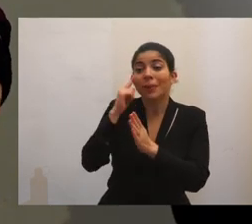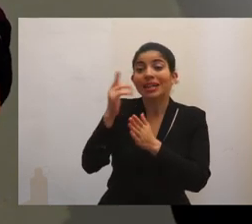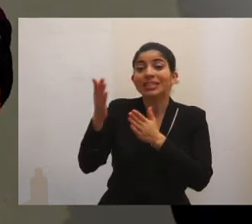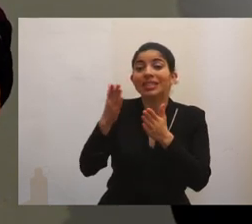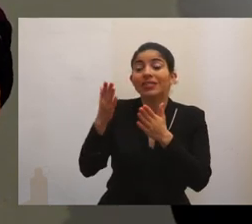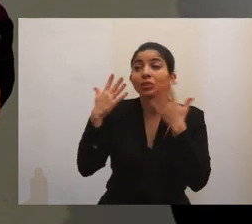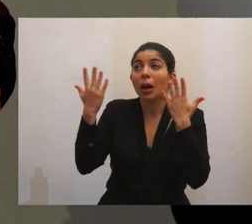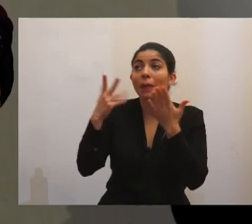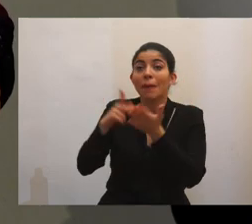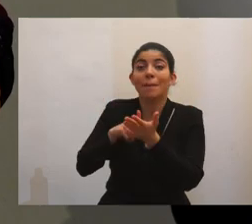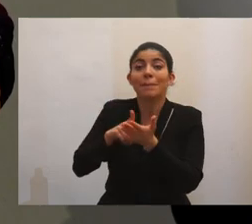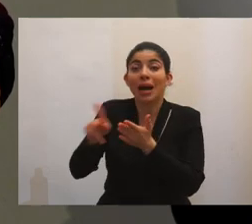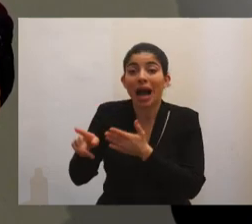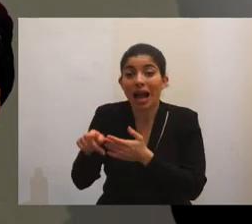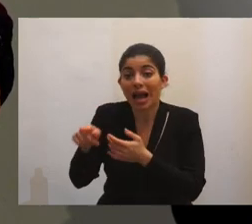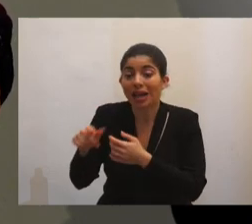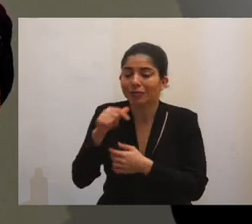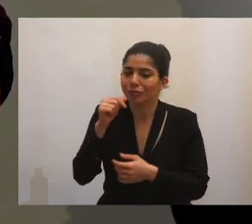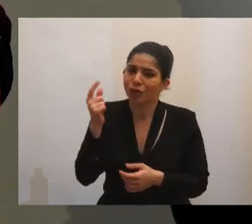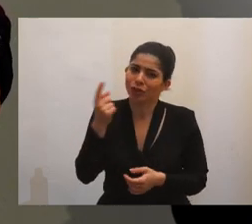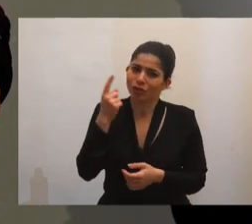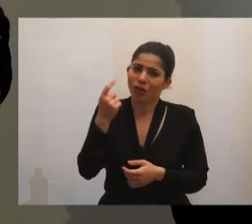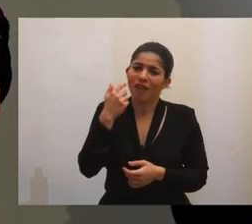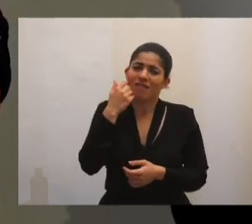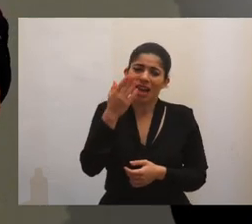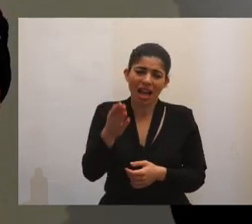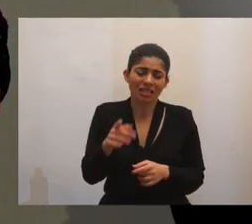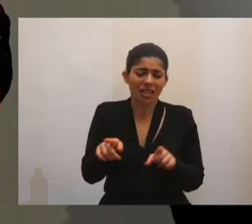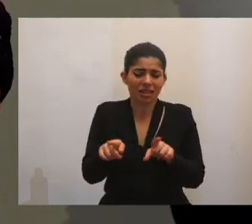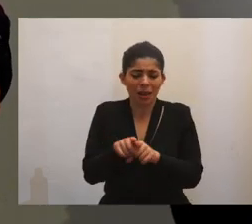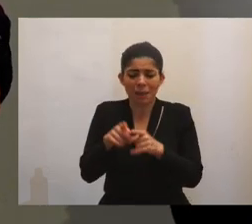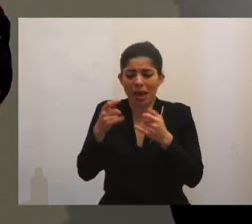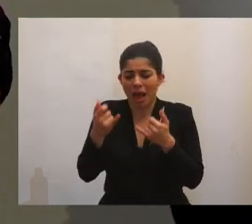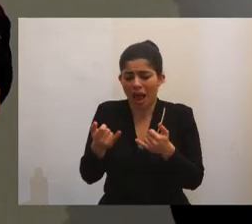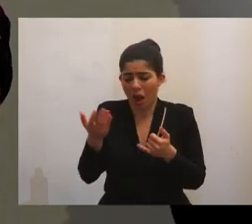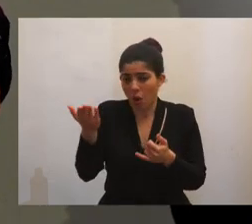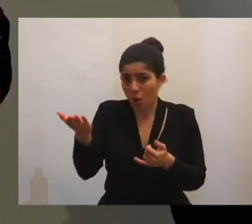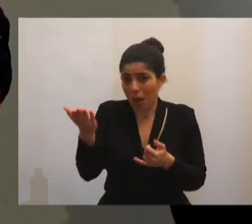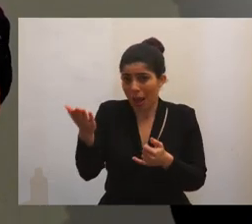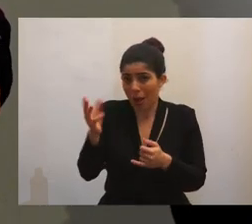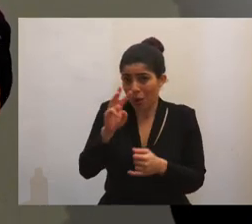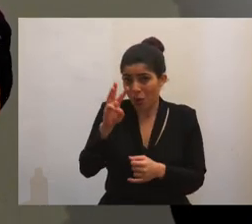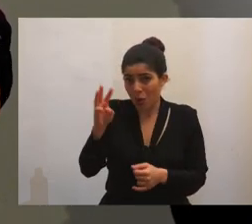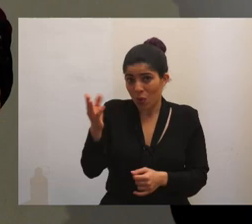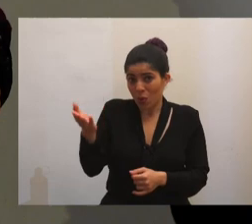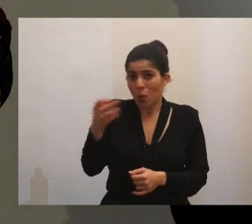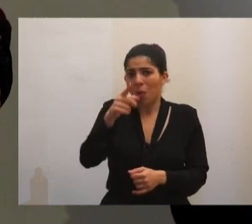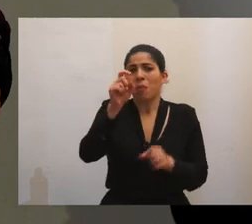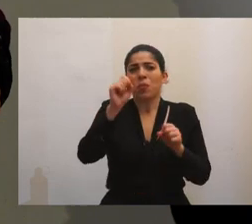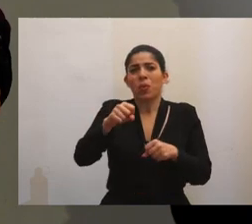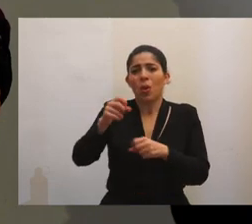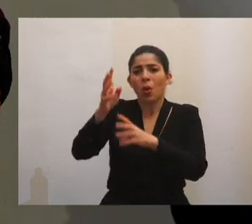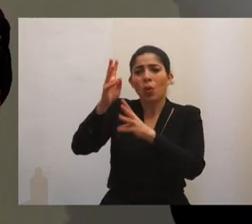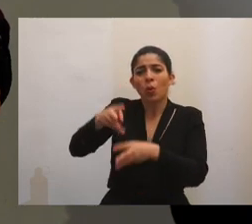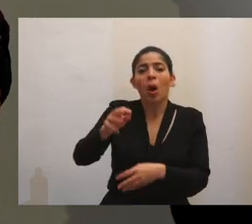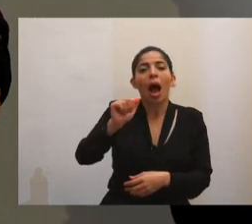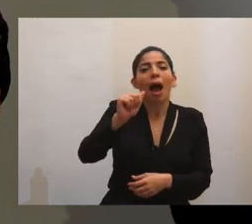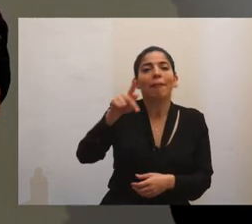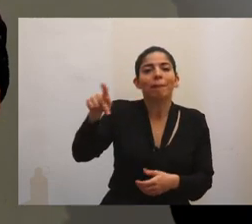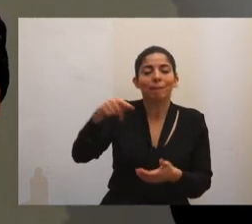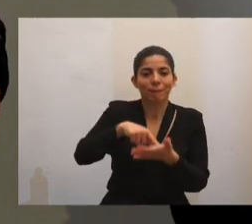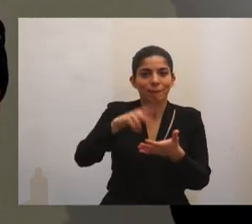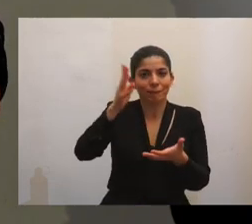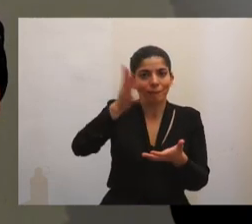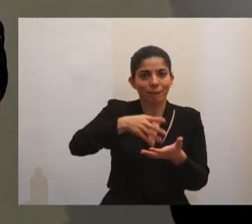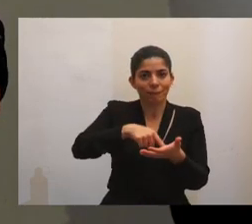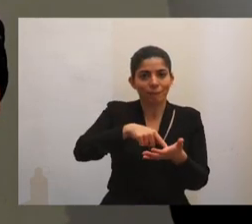servicio ambiental no solamente es fácil, sino que también ahora en esa página web pueden bajar un app para que las